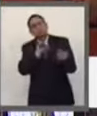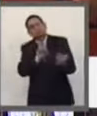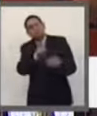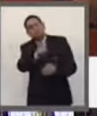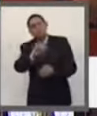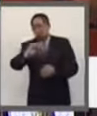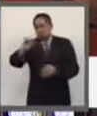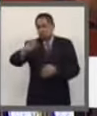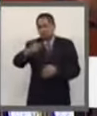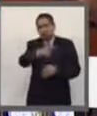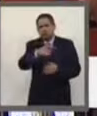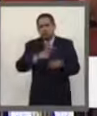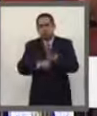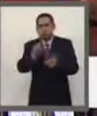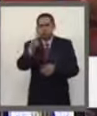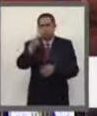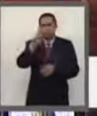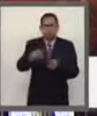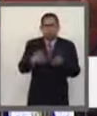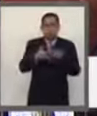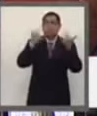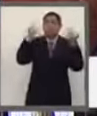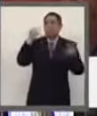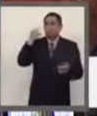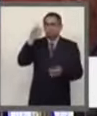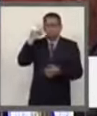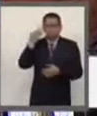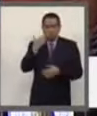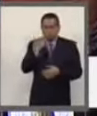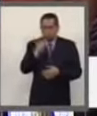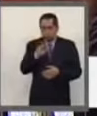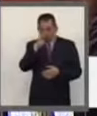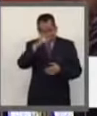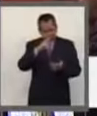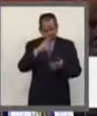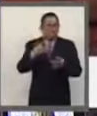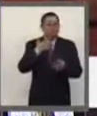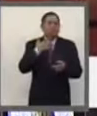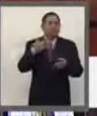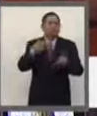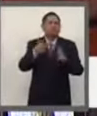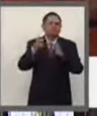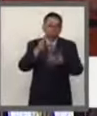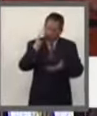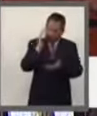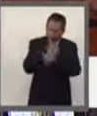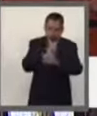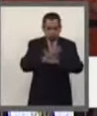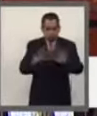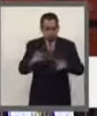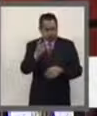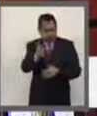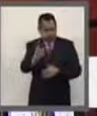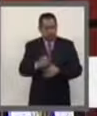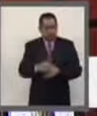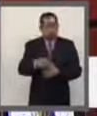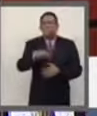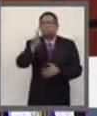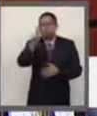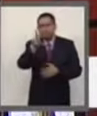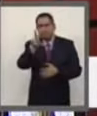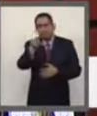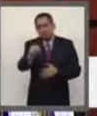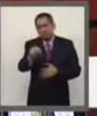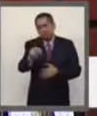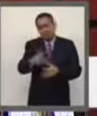funcionarios sobre este plan histórico de combate al robo de combustible. Lo que me parece que no es legítimo es que tratemos